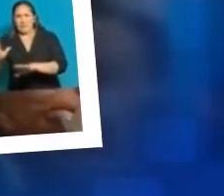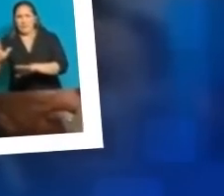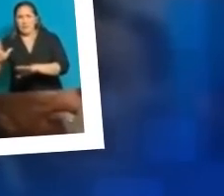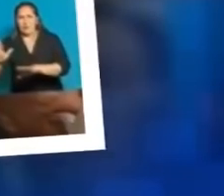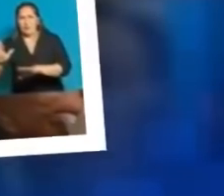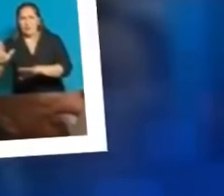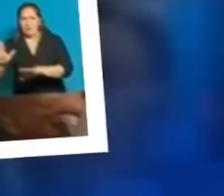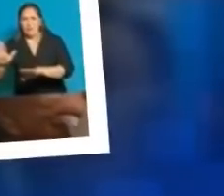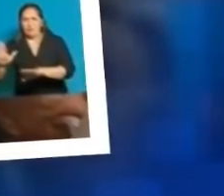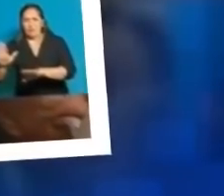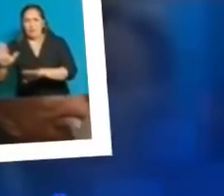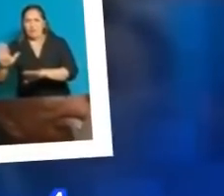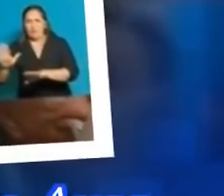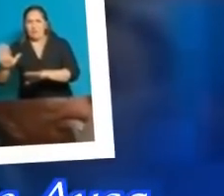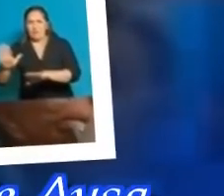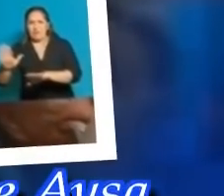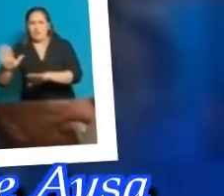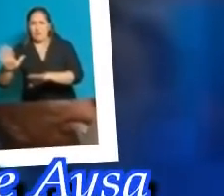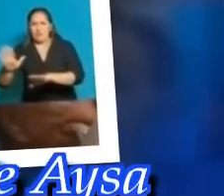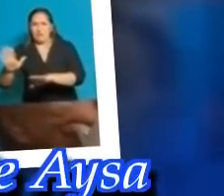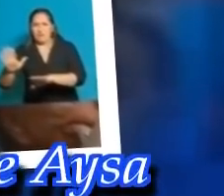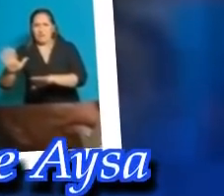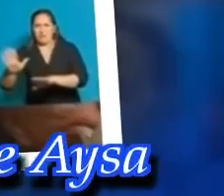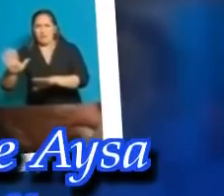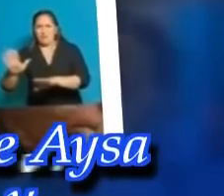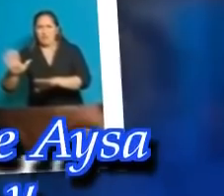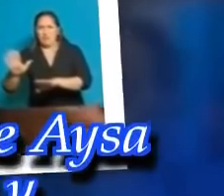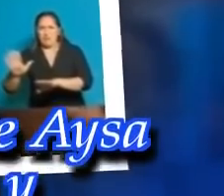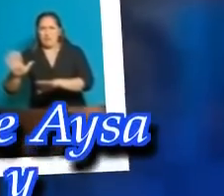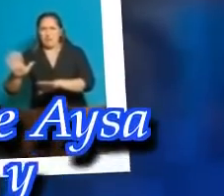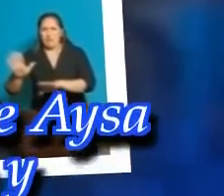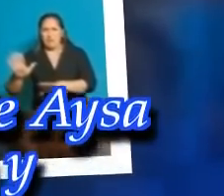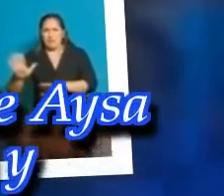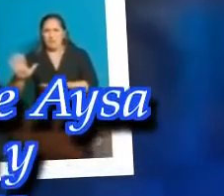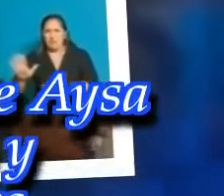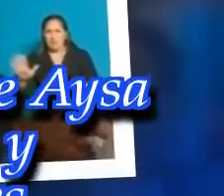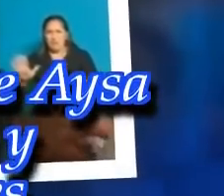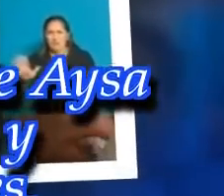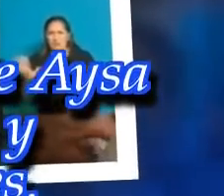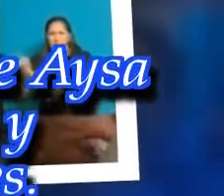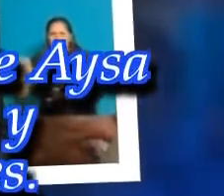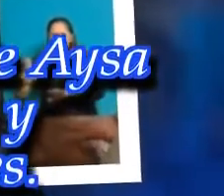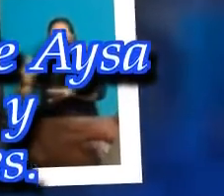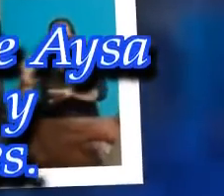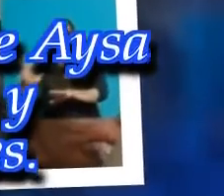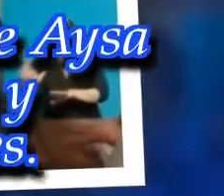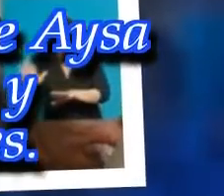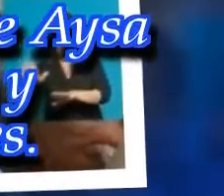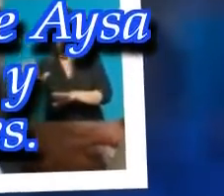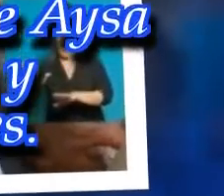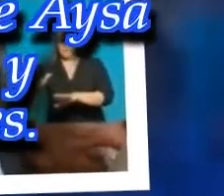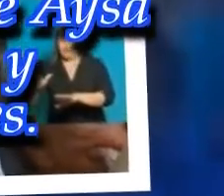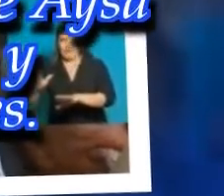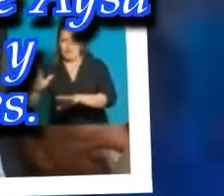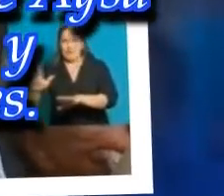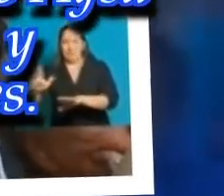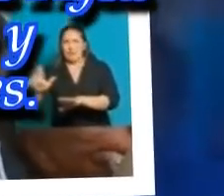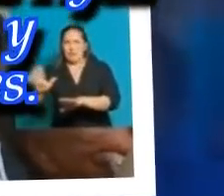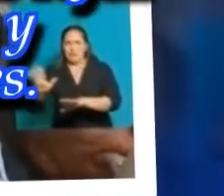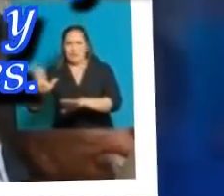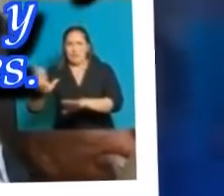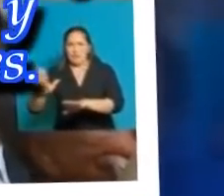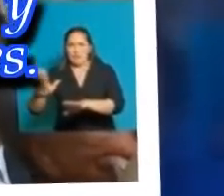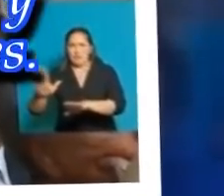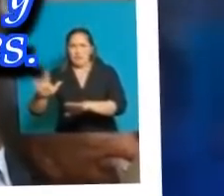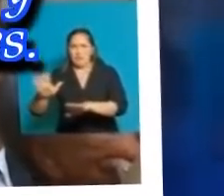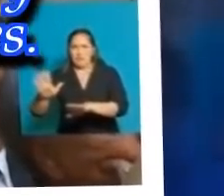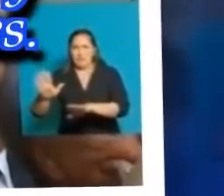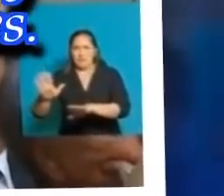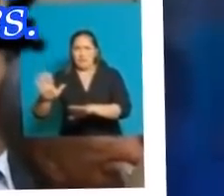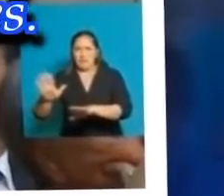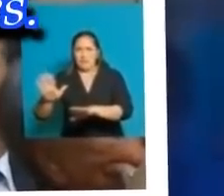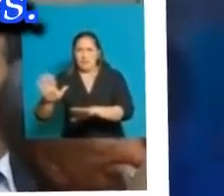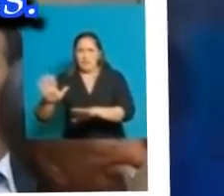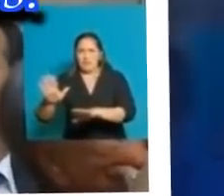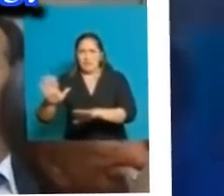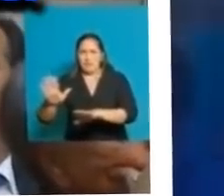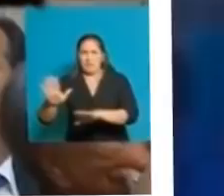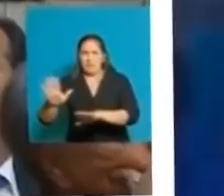De esta manera la exfuncionaria de AISA interrumpió a Macri gritando y sorprendió a todos los